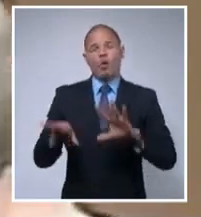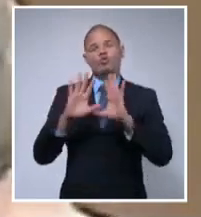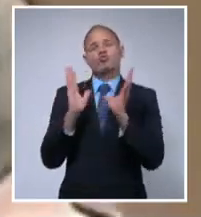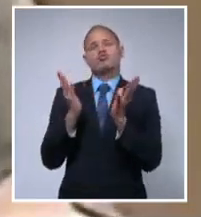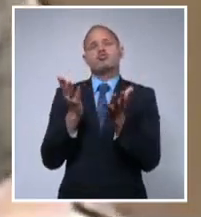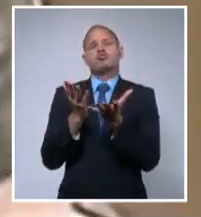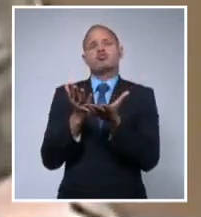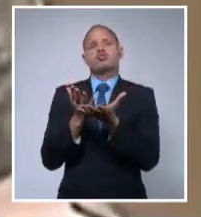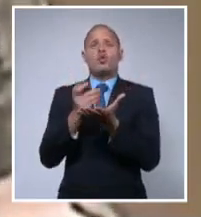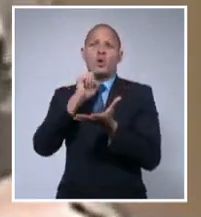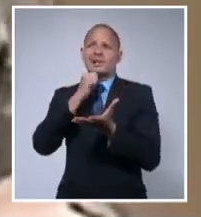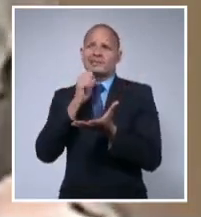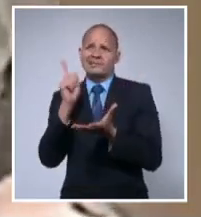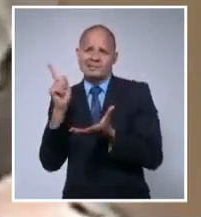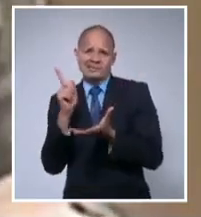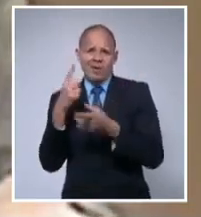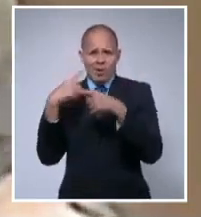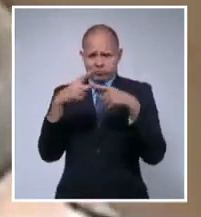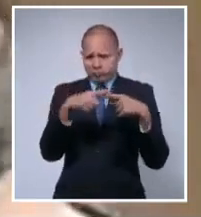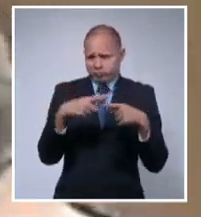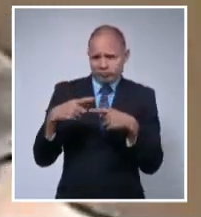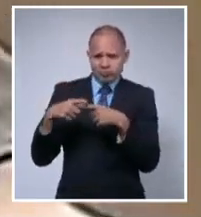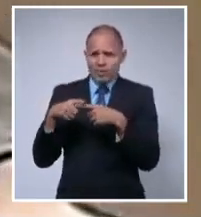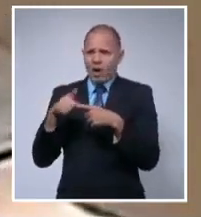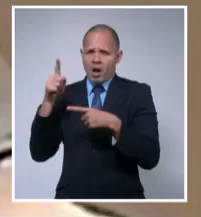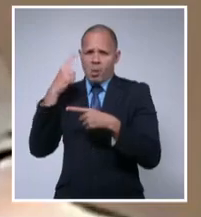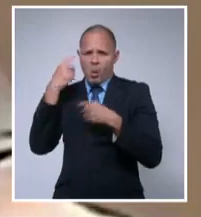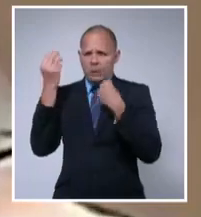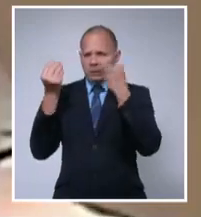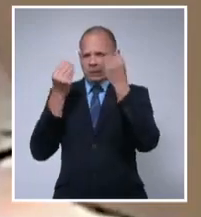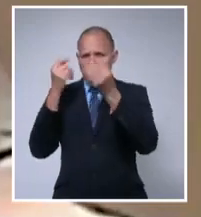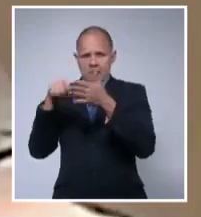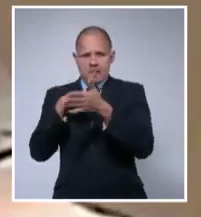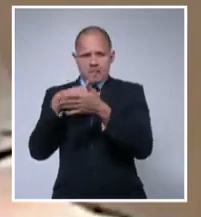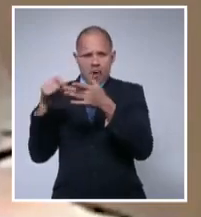es algo que los estimula y los alienta